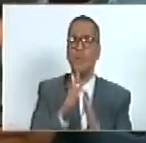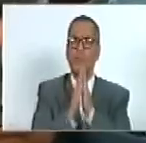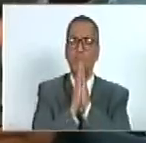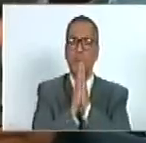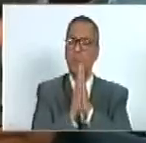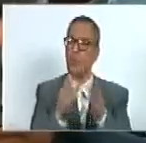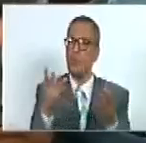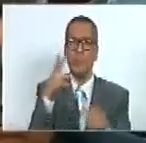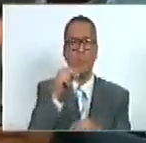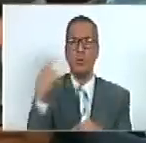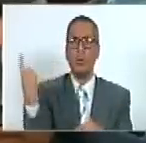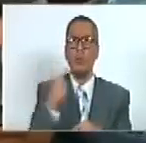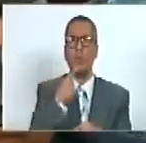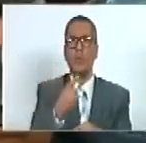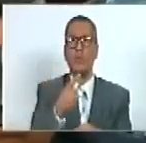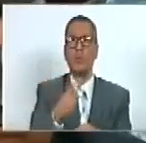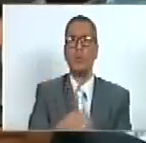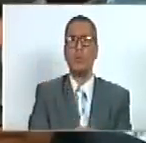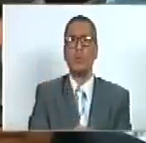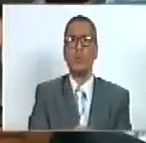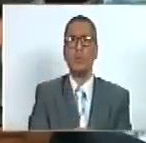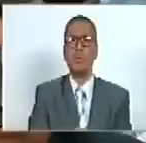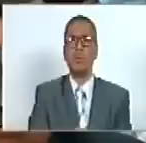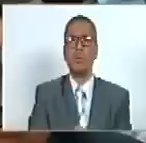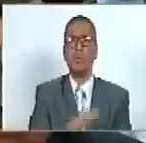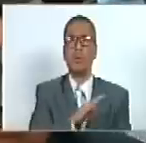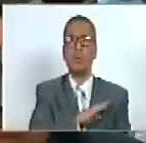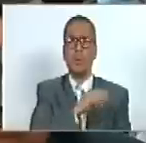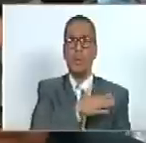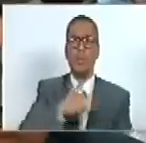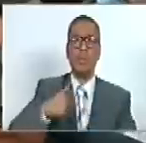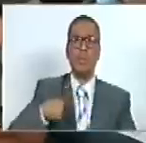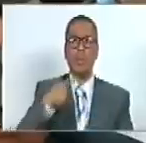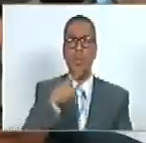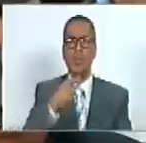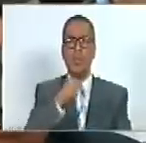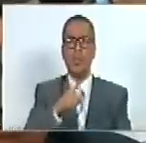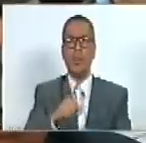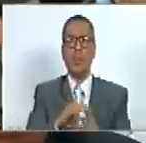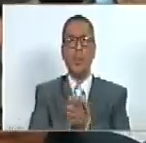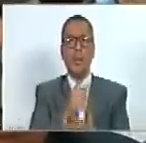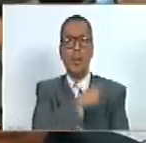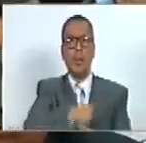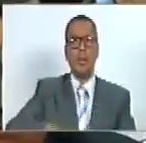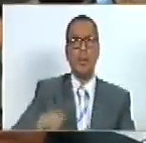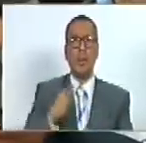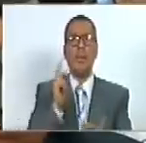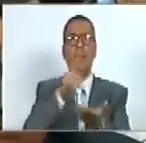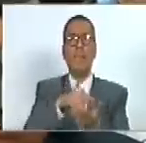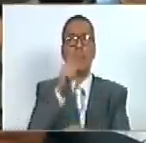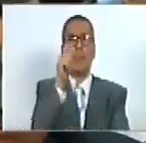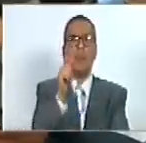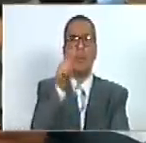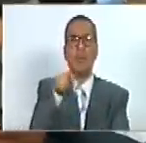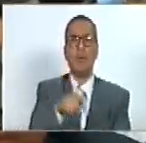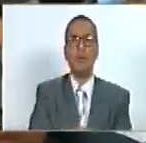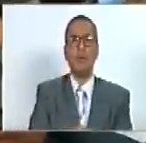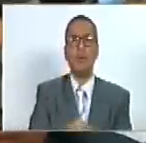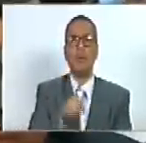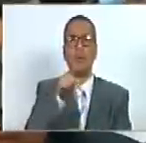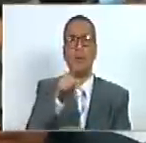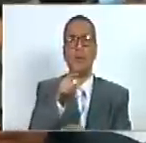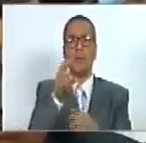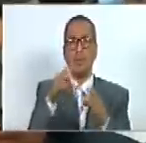favor. Yo quisiera, mi querido presidente y demás miembros diputados, que